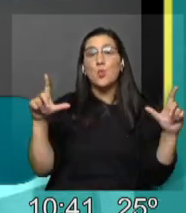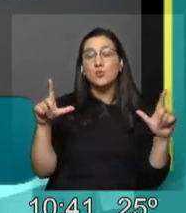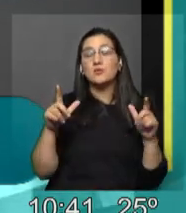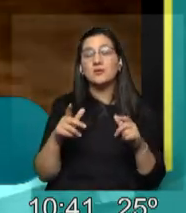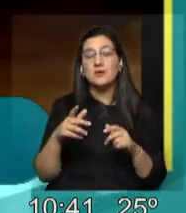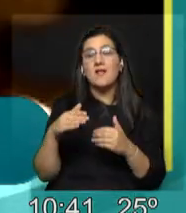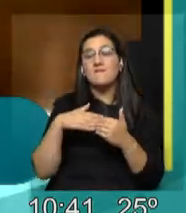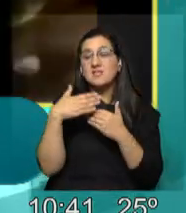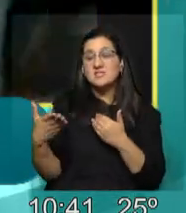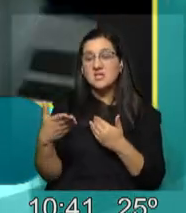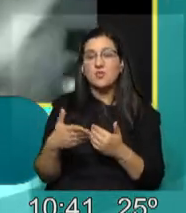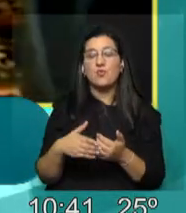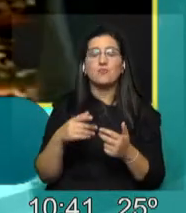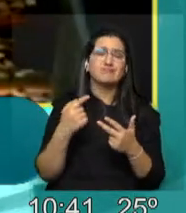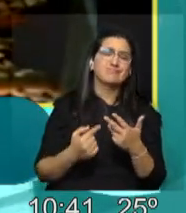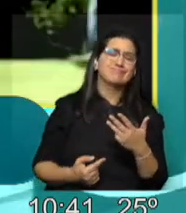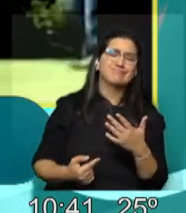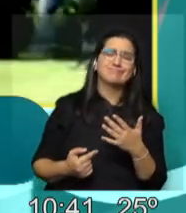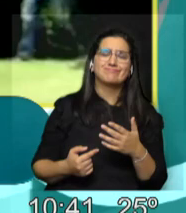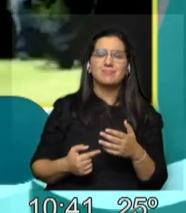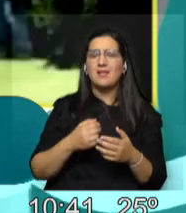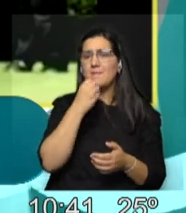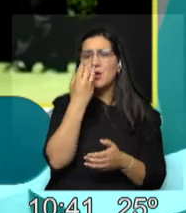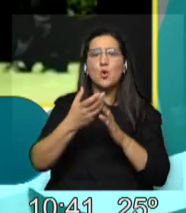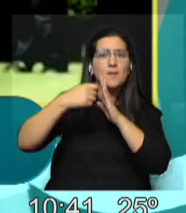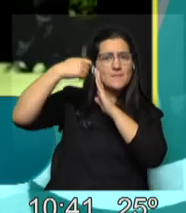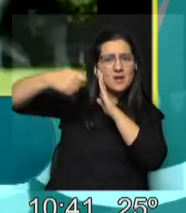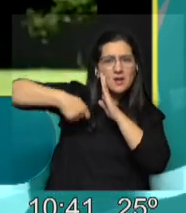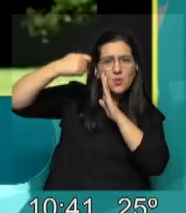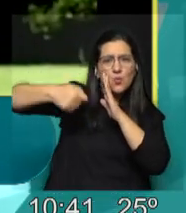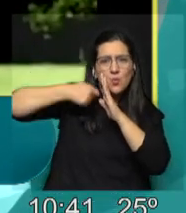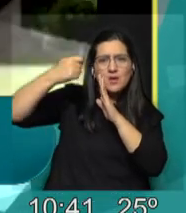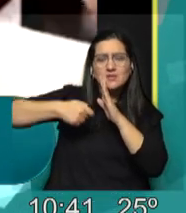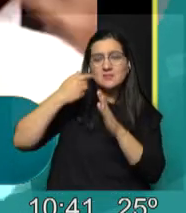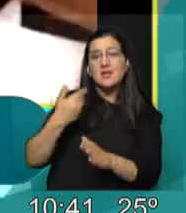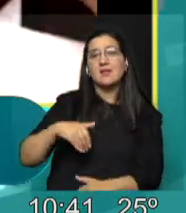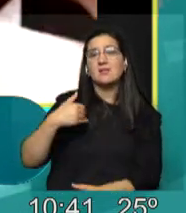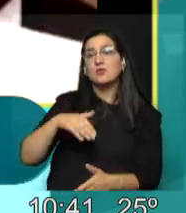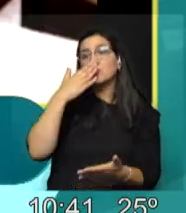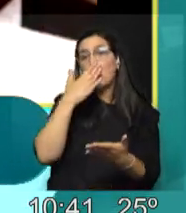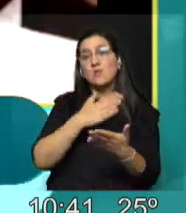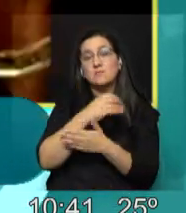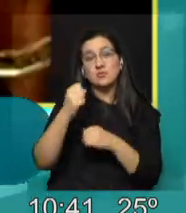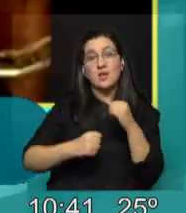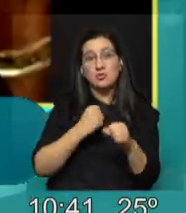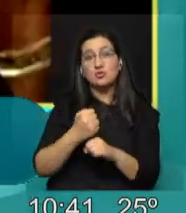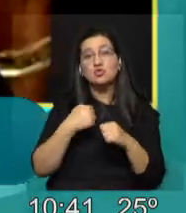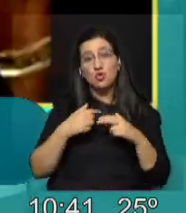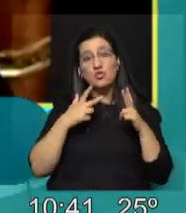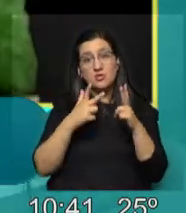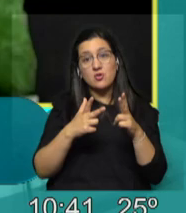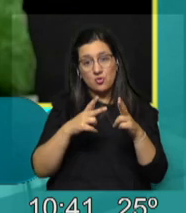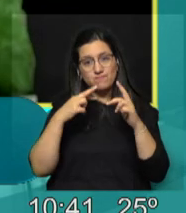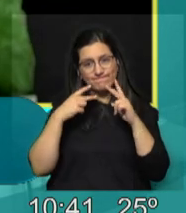El Vecino de Al Lado. Han hecho algunas de las mejores películas que se han hecho en Argentina en los últimos tiempos. Y yo vengo sosteniendo hace por lo